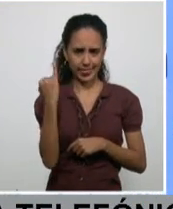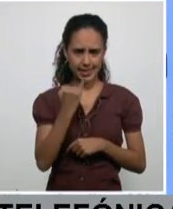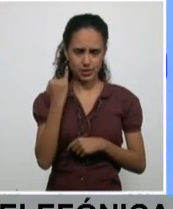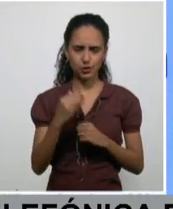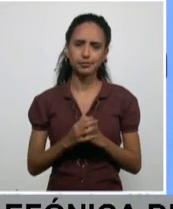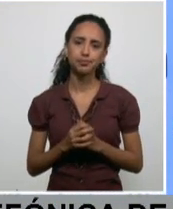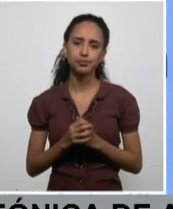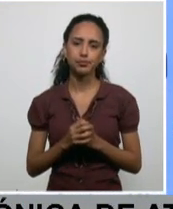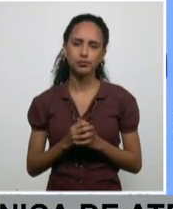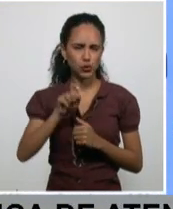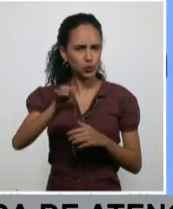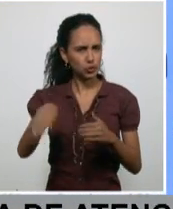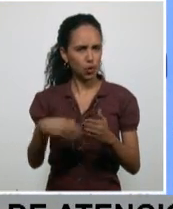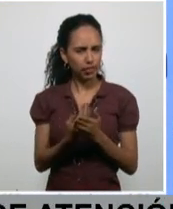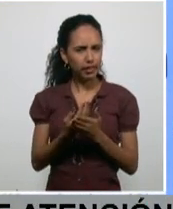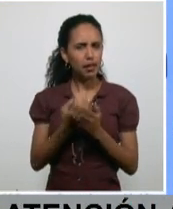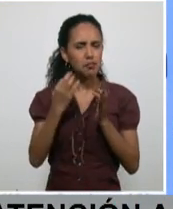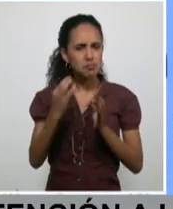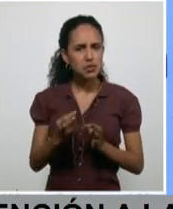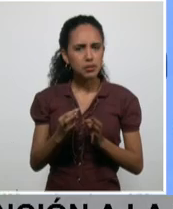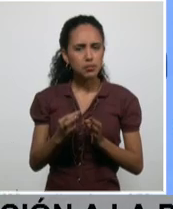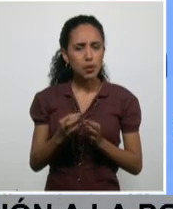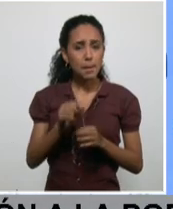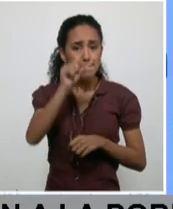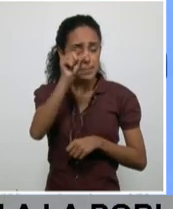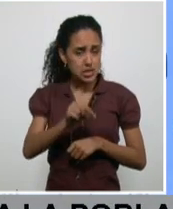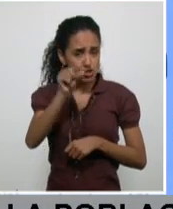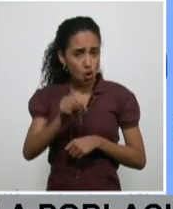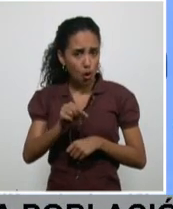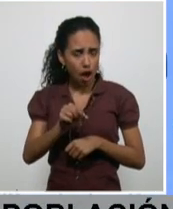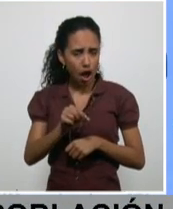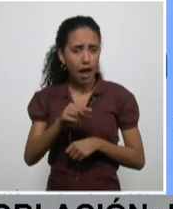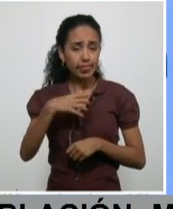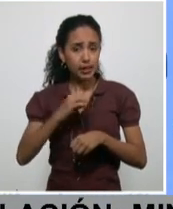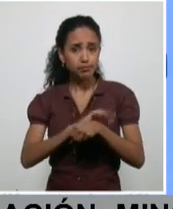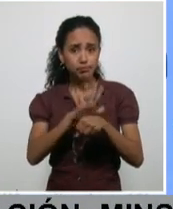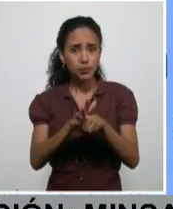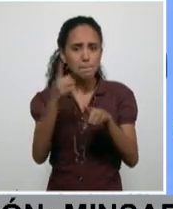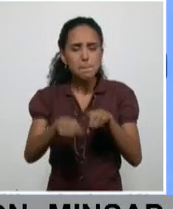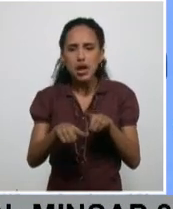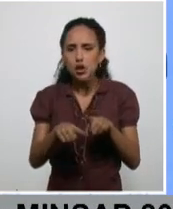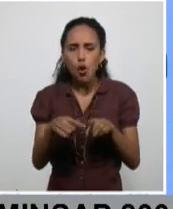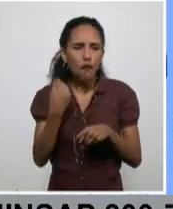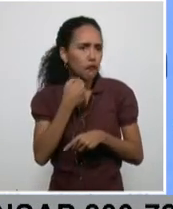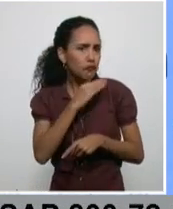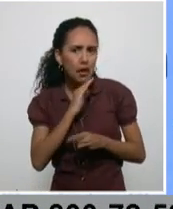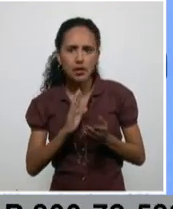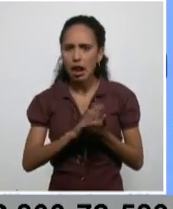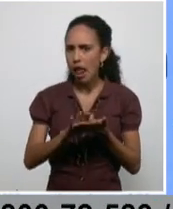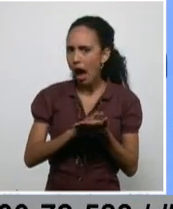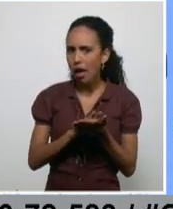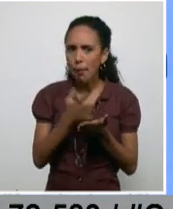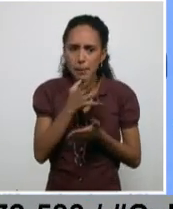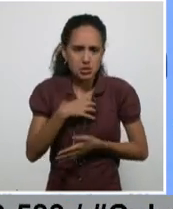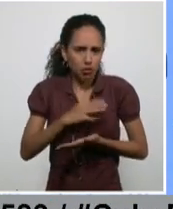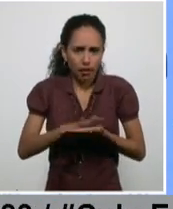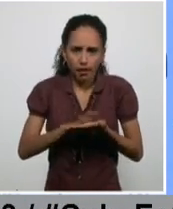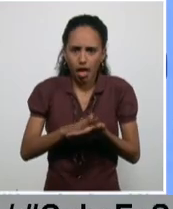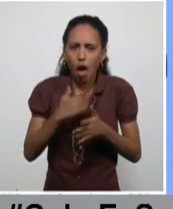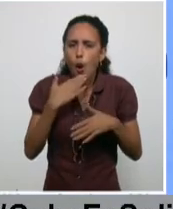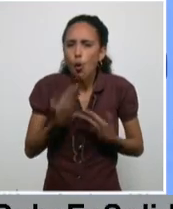se ha llamado la atención sobre los casos asintomáticos en Cuba. ¿Cómo se comporta esta estadística de Cuba en relación con el